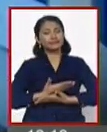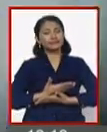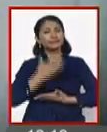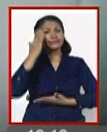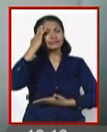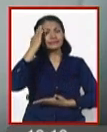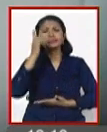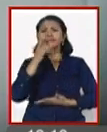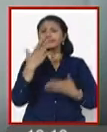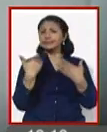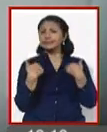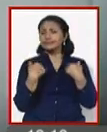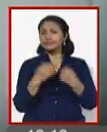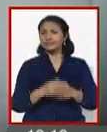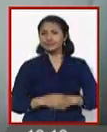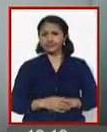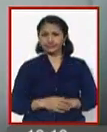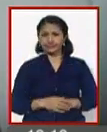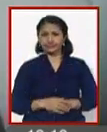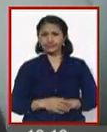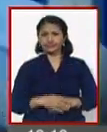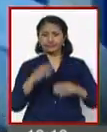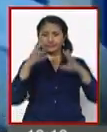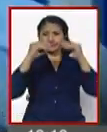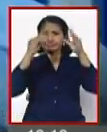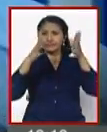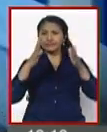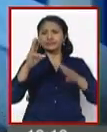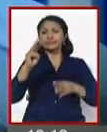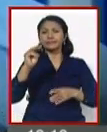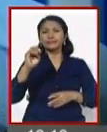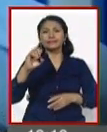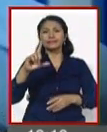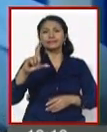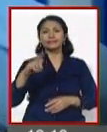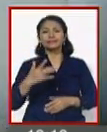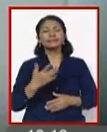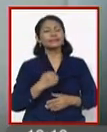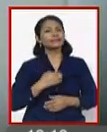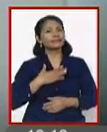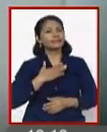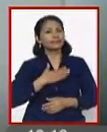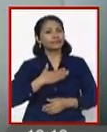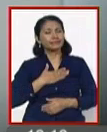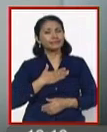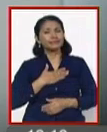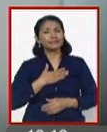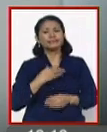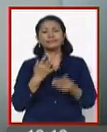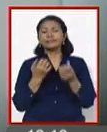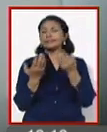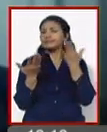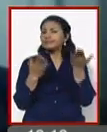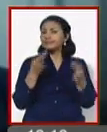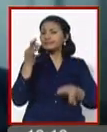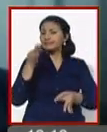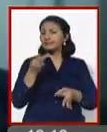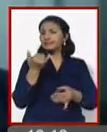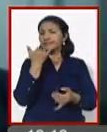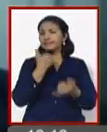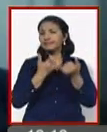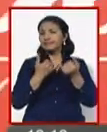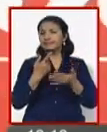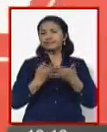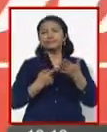¿Usted sabe quién la tiene? Assad Kirman y la maestra Melek. Por amor de Dios, yo me moriría si le llegara